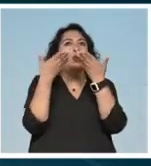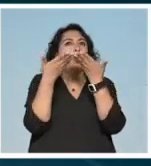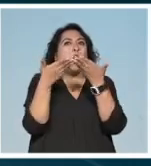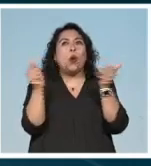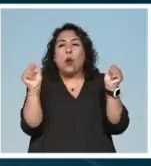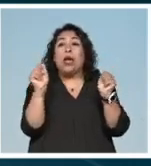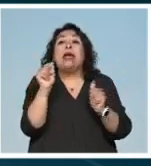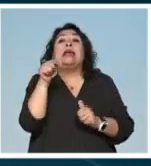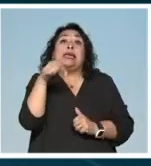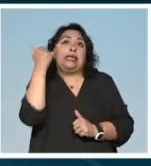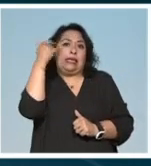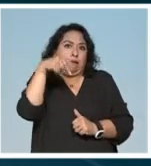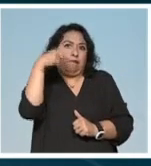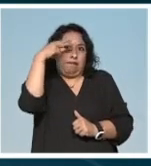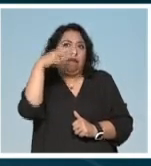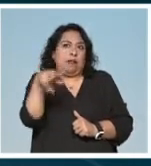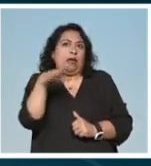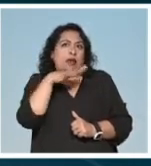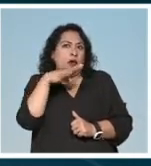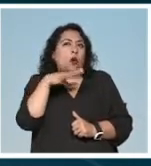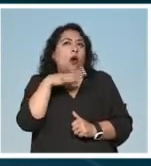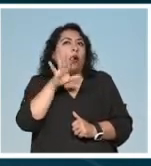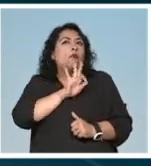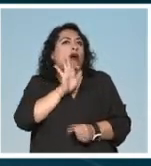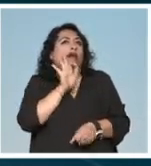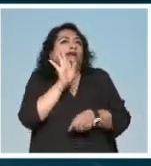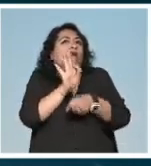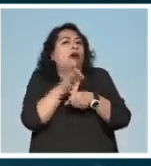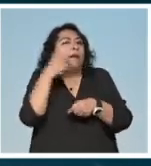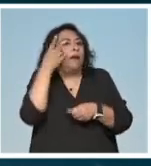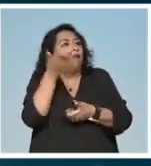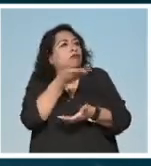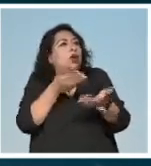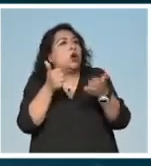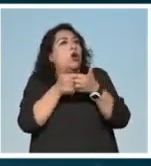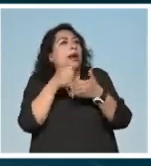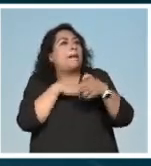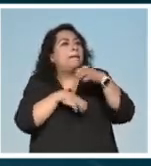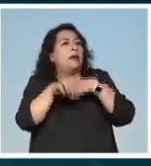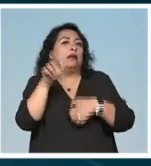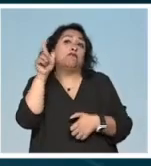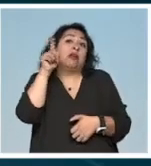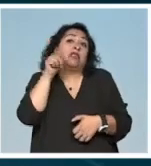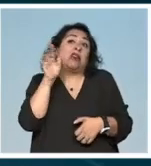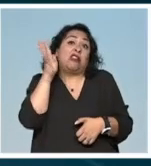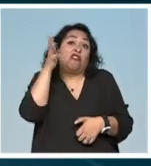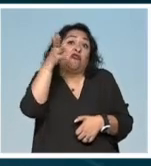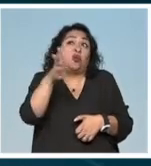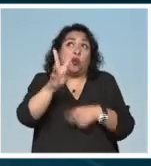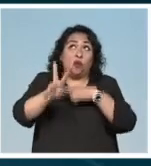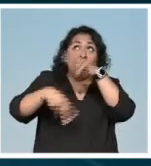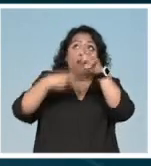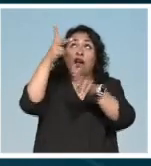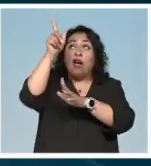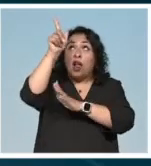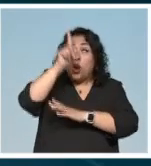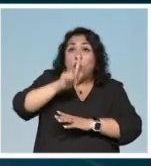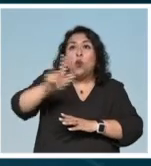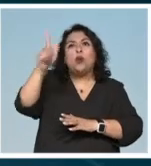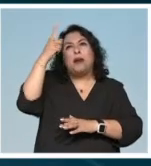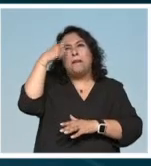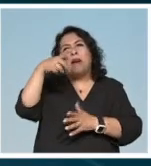idea es que México cuente con ella y le dé fortaleza para cooperar con empresas que el día de mañana vayan a la Luna a hacer minería o